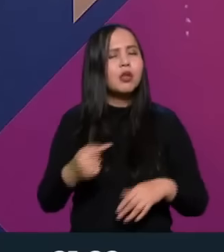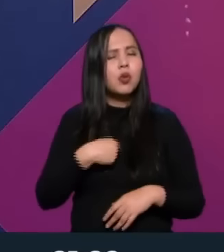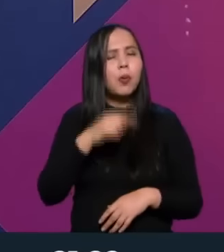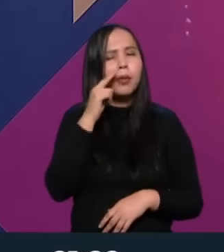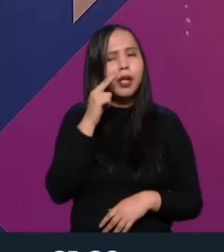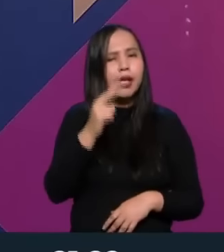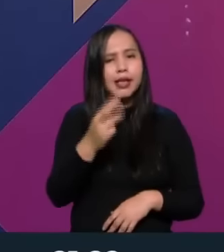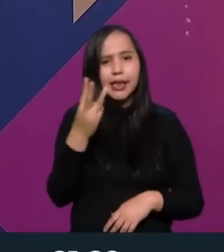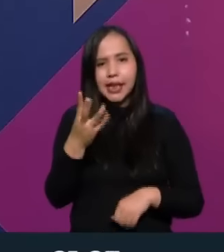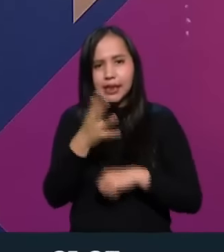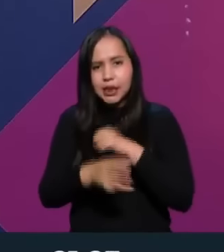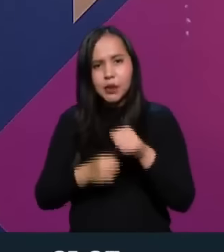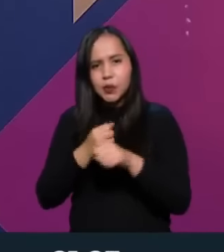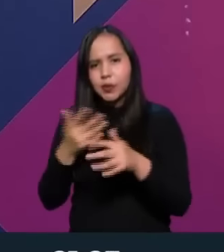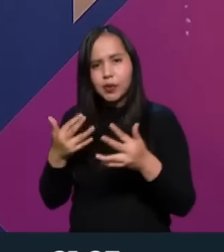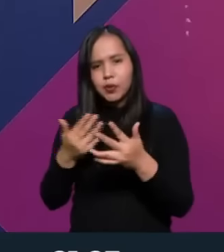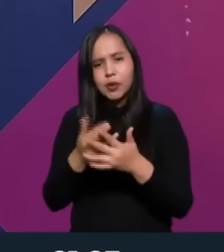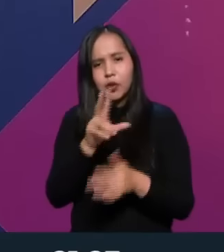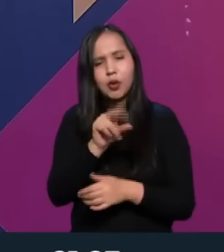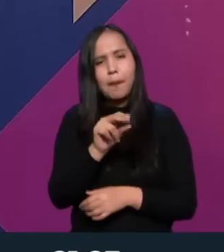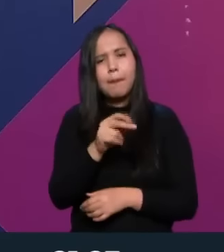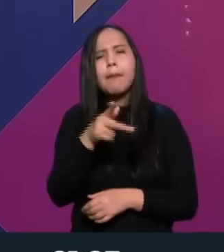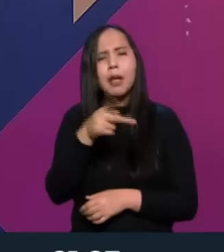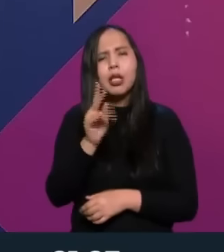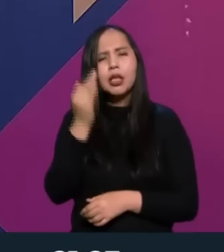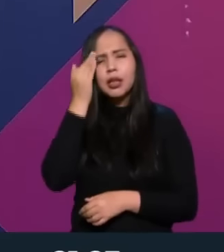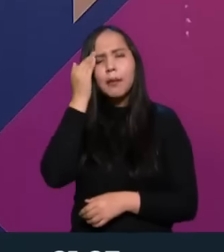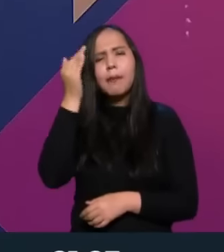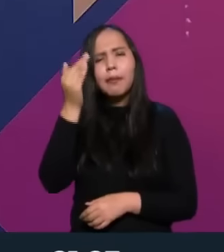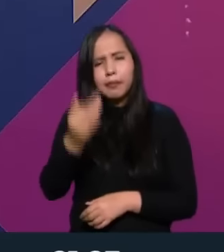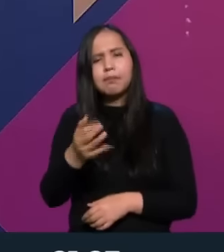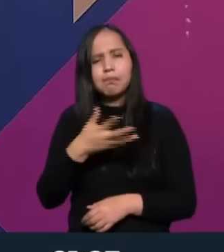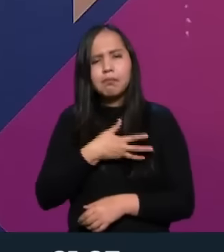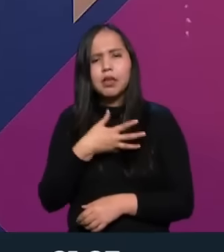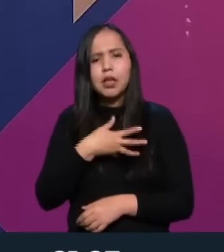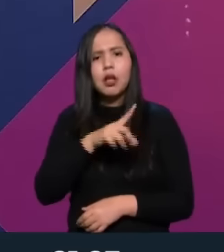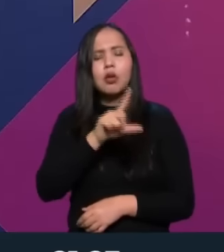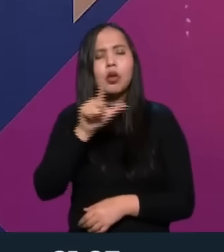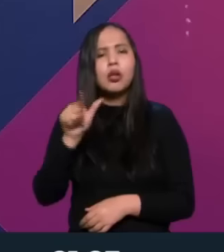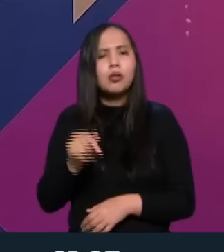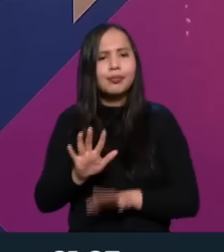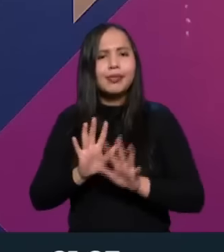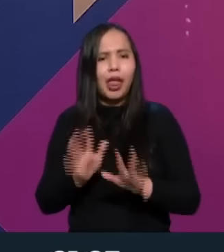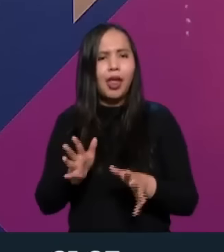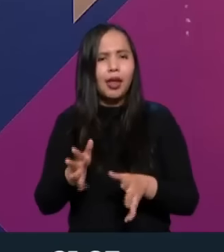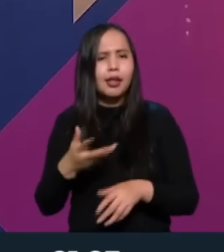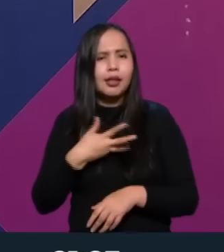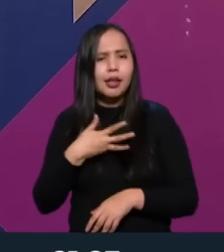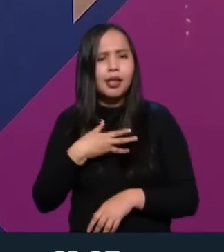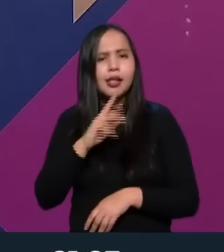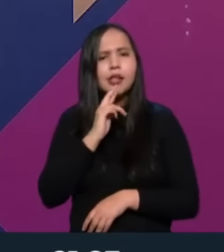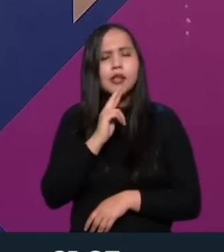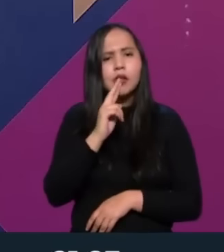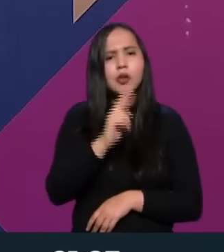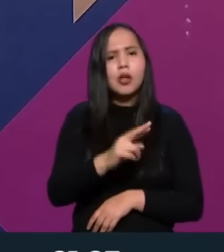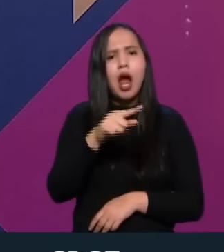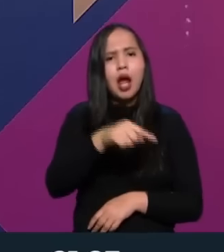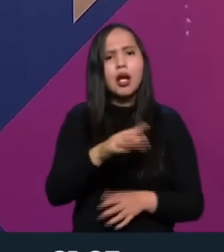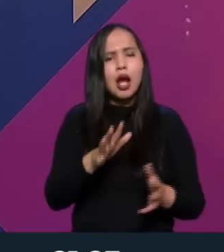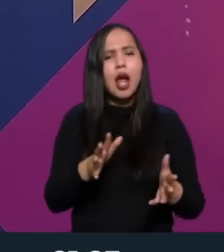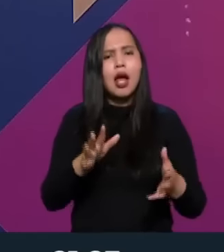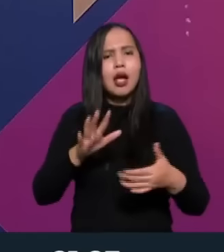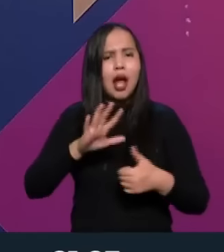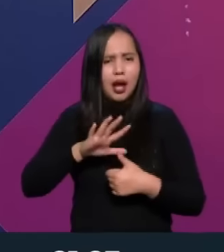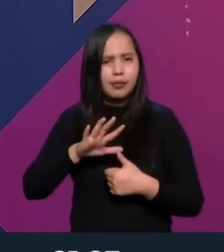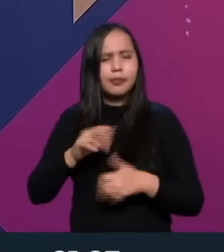dure menos de 3 años, entonces llevará su tiempo. Y luego ya vendrá eventualmente la resolución de la Corte